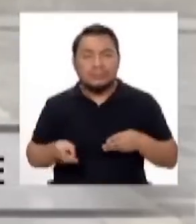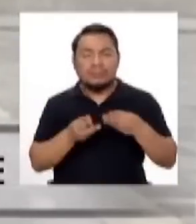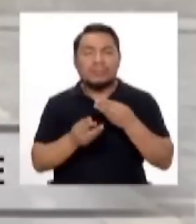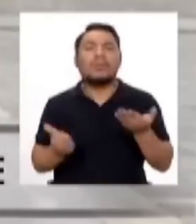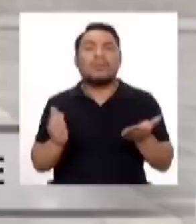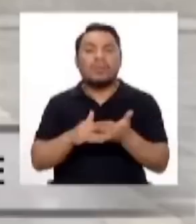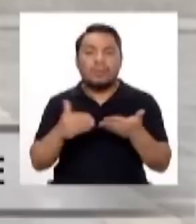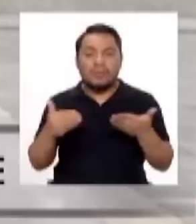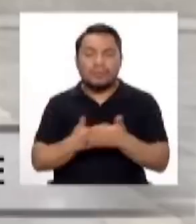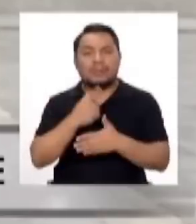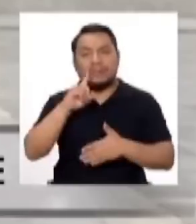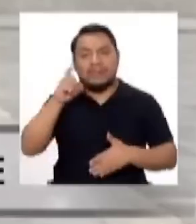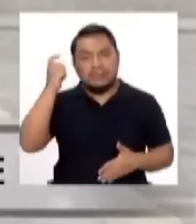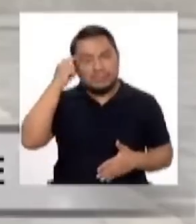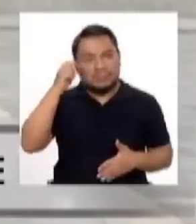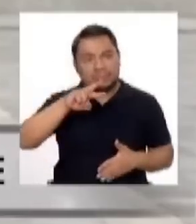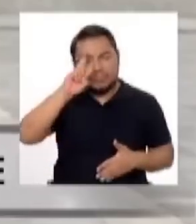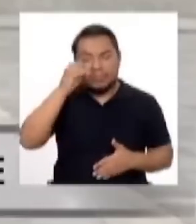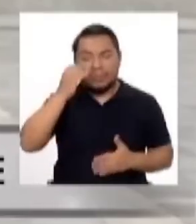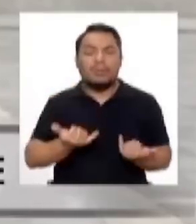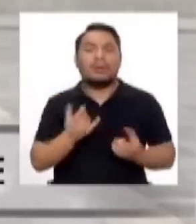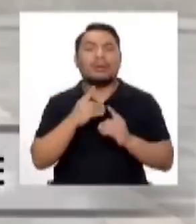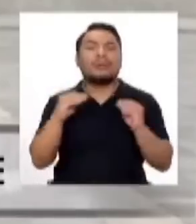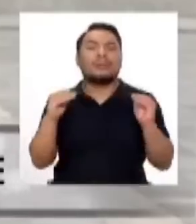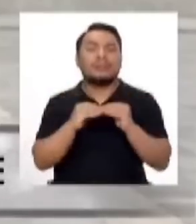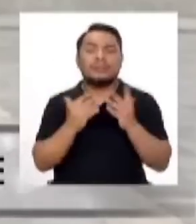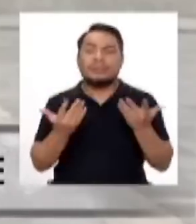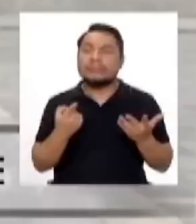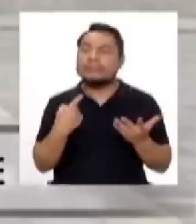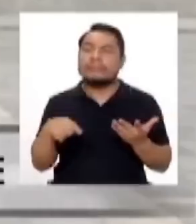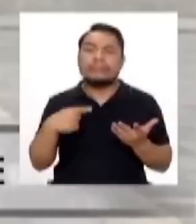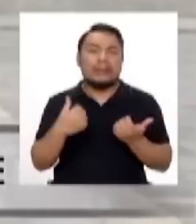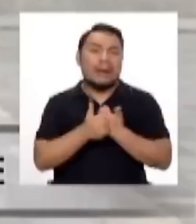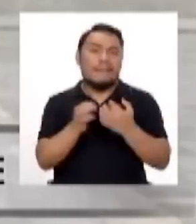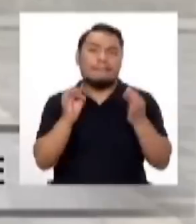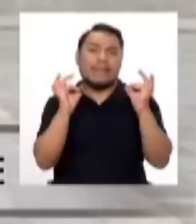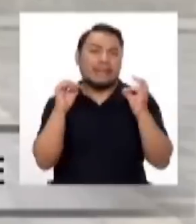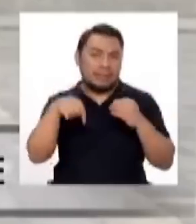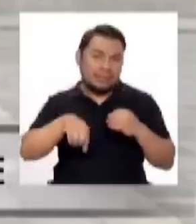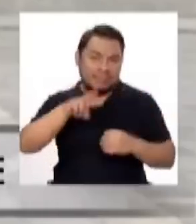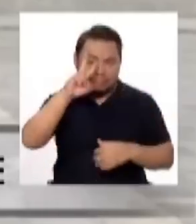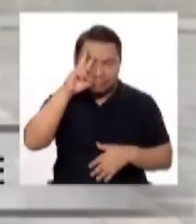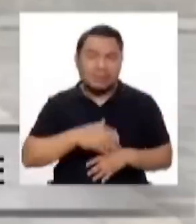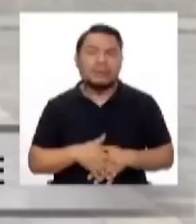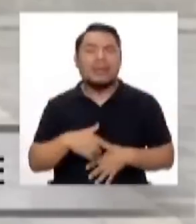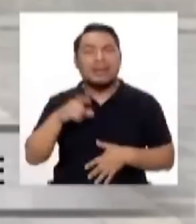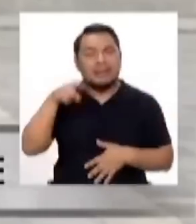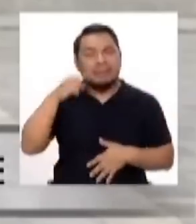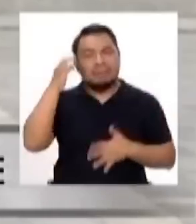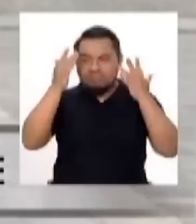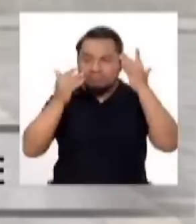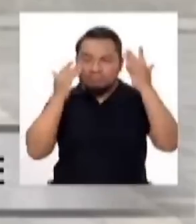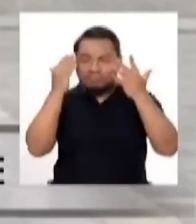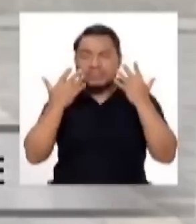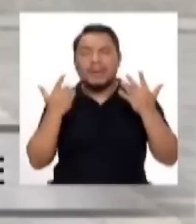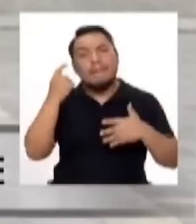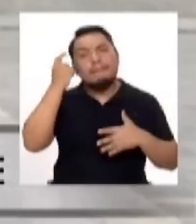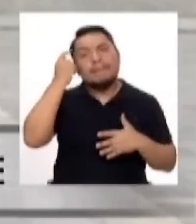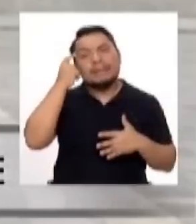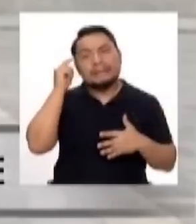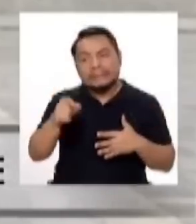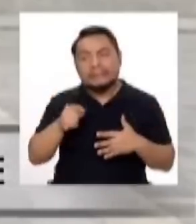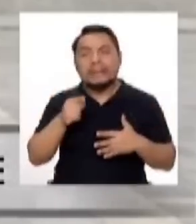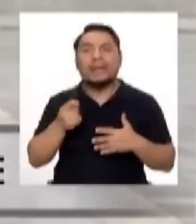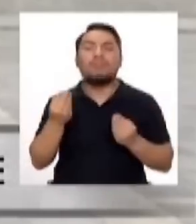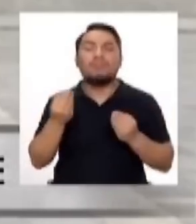política en el país. Hoy la democracia se encuentra en cuidados intensivos. Hay que renovar la forma de pensar el país,